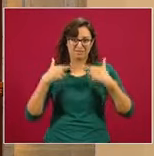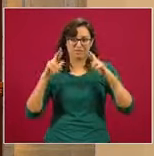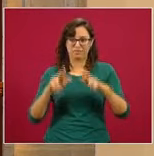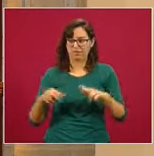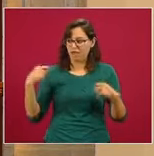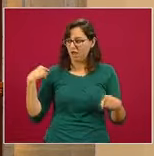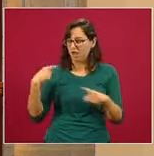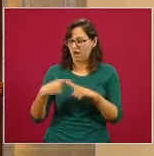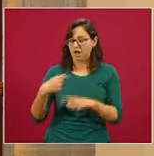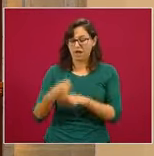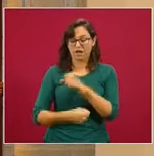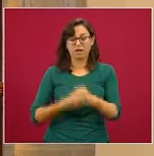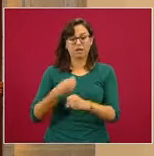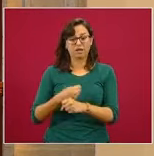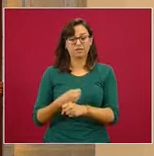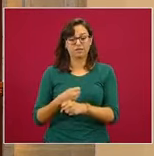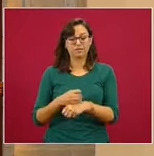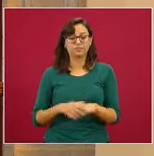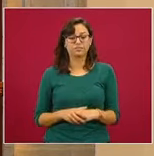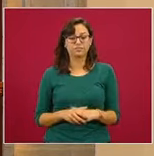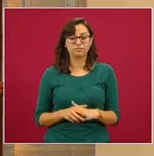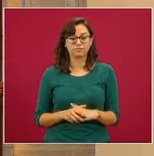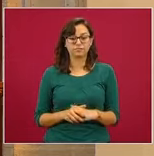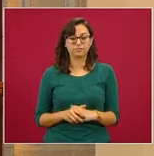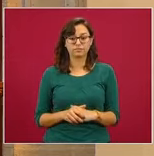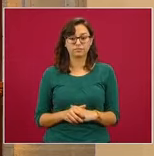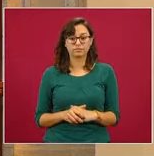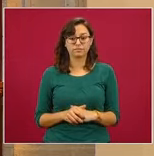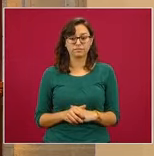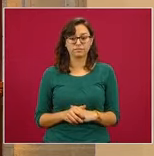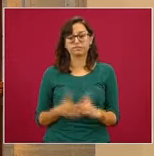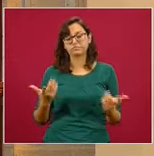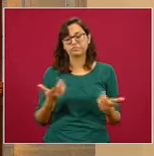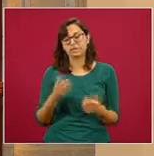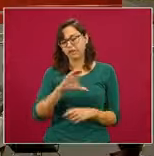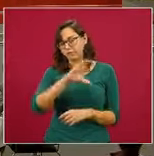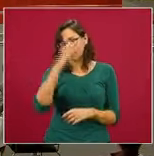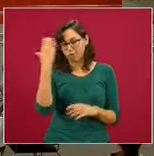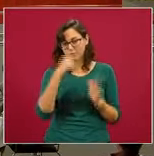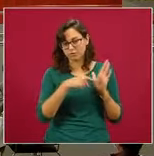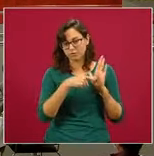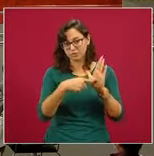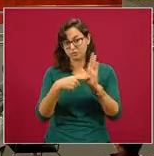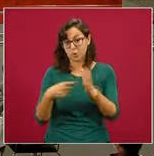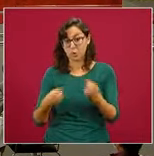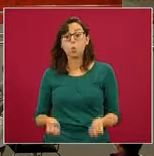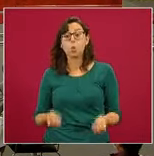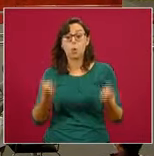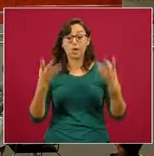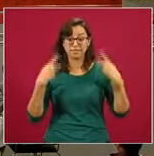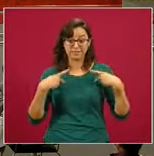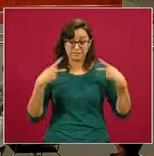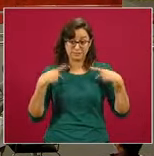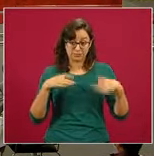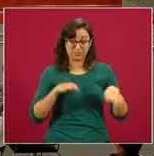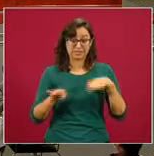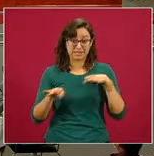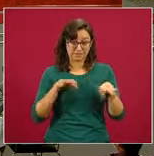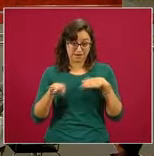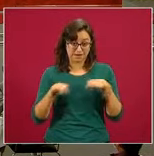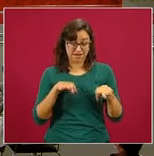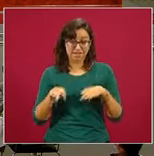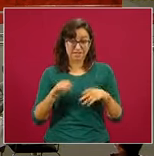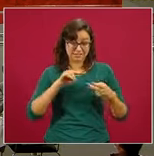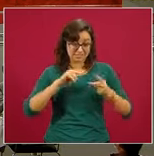últimos años y bueno, unas pequeñas fotografías de la cantidad de personas que están trabajando no solo en la caracterización